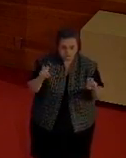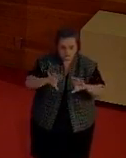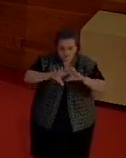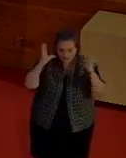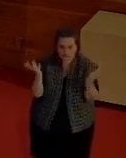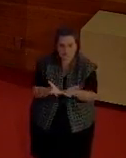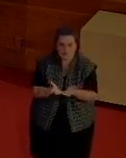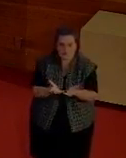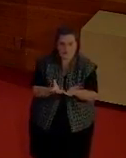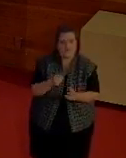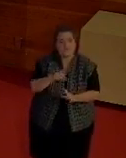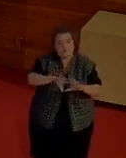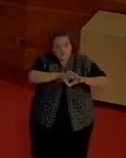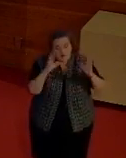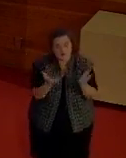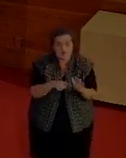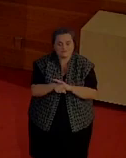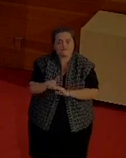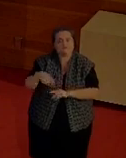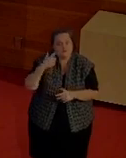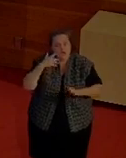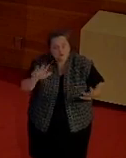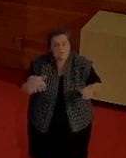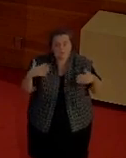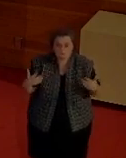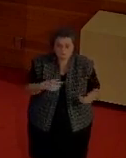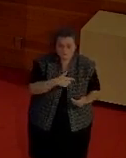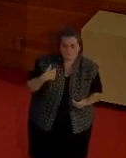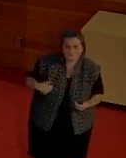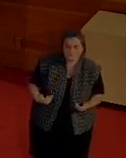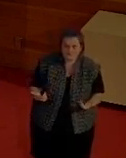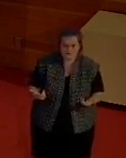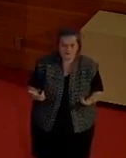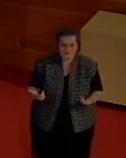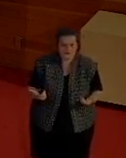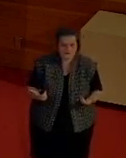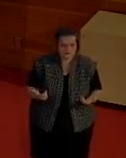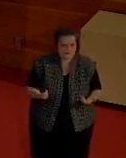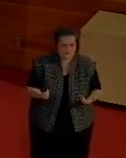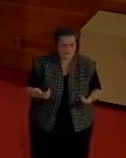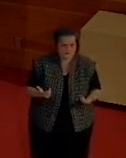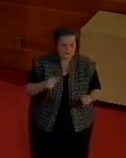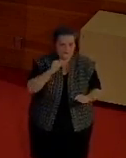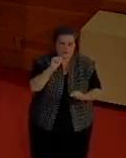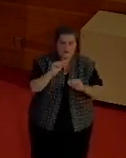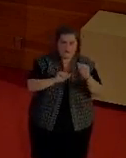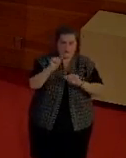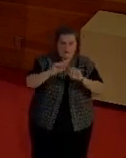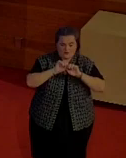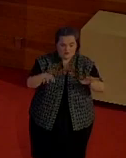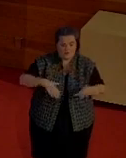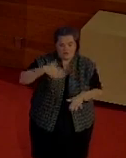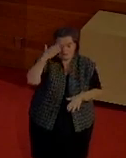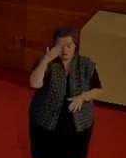gestionamos la globalización pero a día de hoy recordemos que china es el principal contaminador del planeta el 65